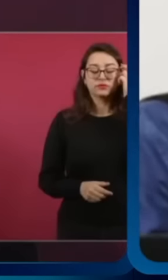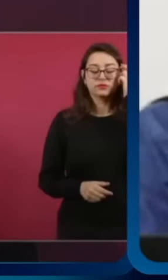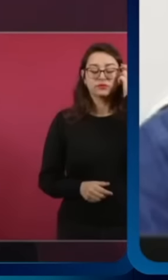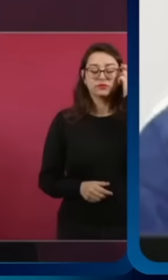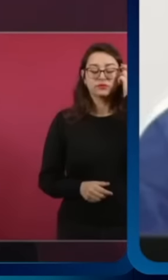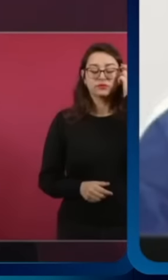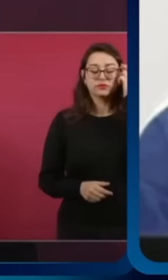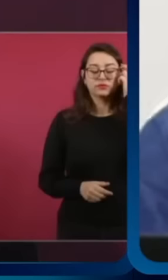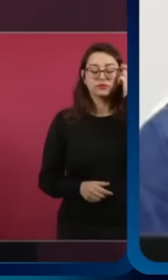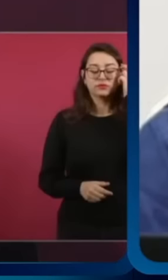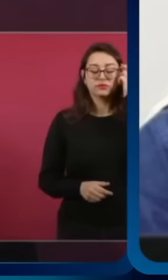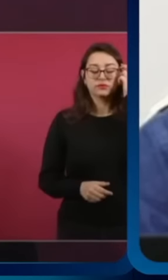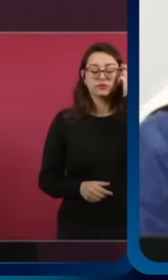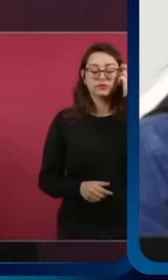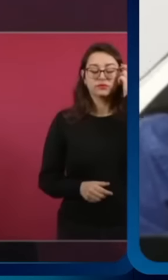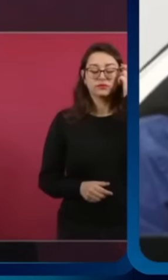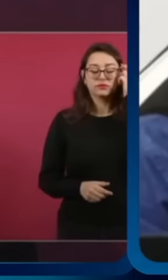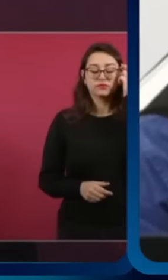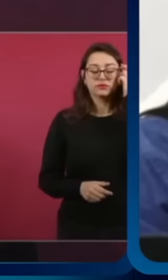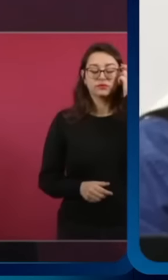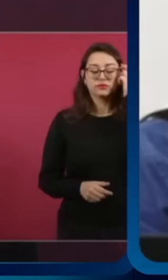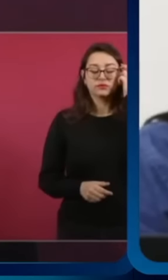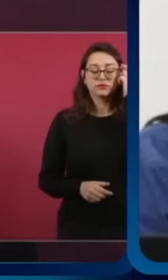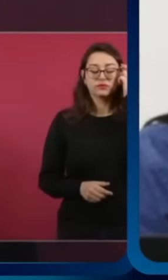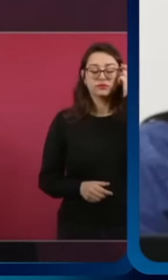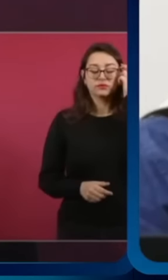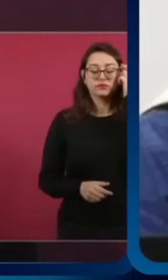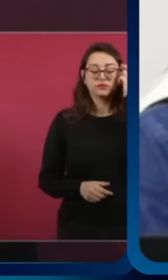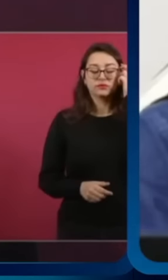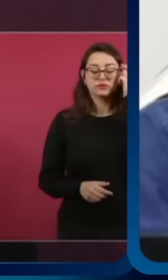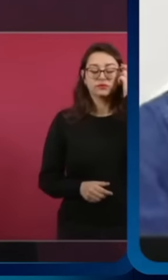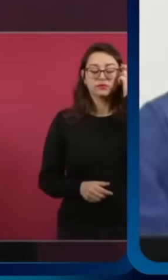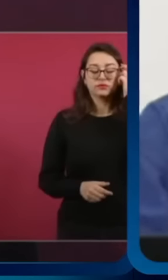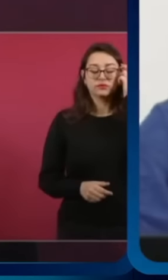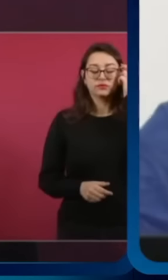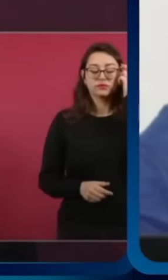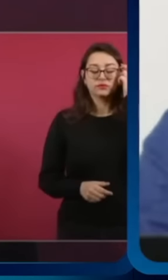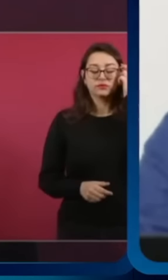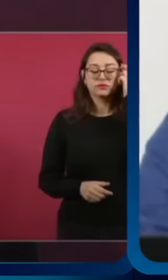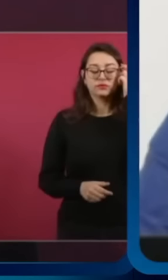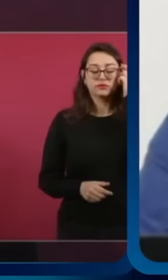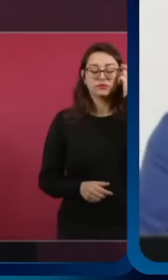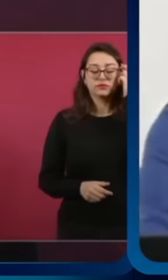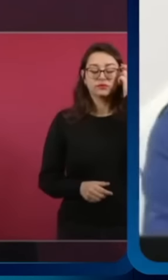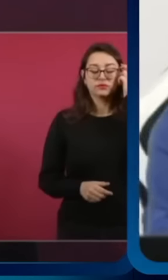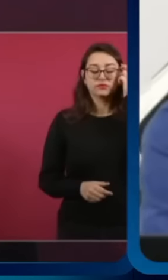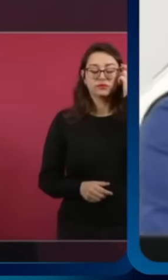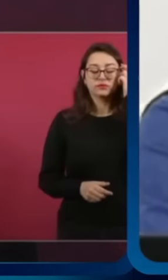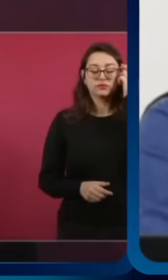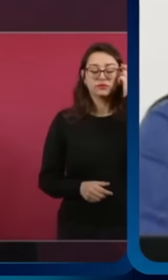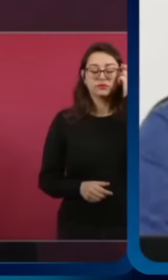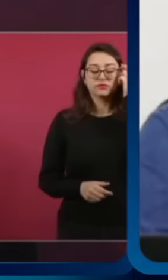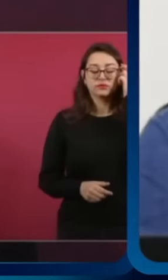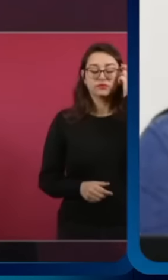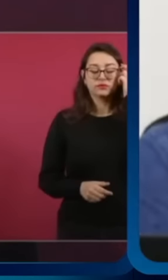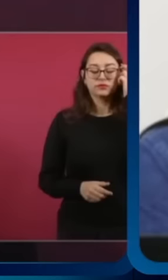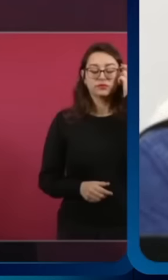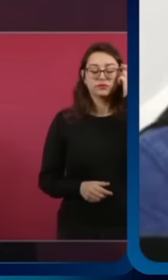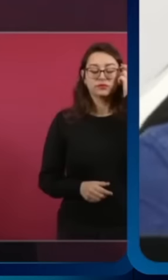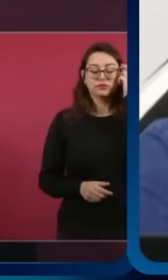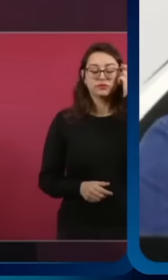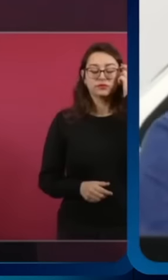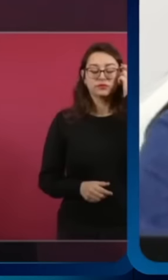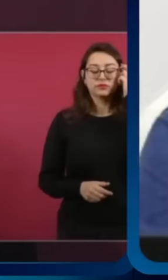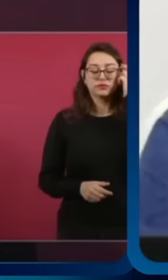visitar zonas, pero ya no públicas. Entonces yo sí le pido a mi presidente que lleve seguridad. Yo sé que él dice que el pueblo lo